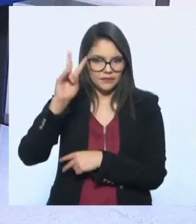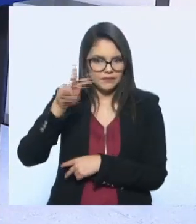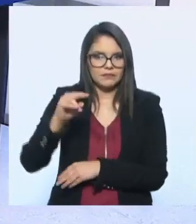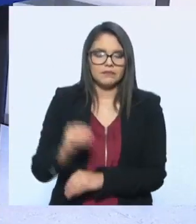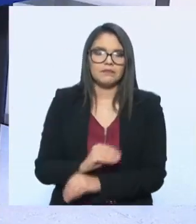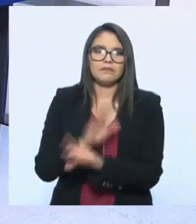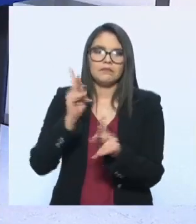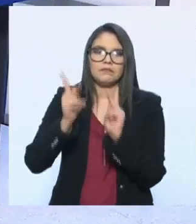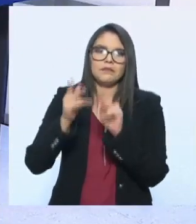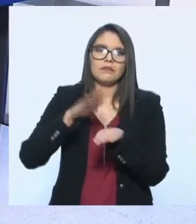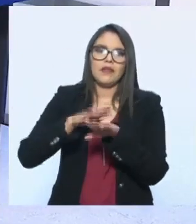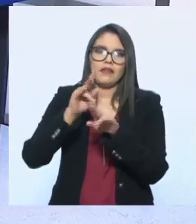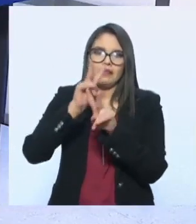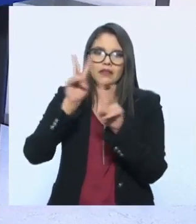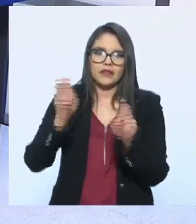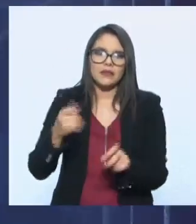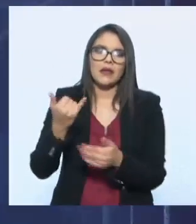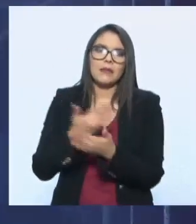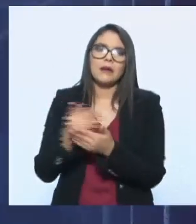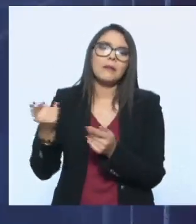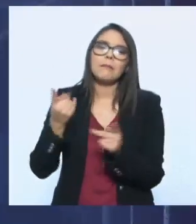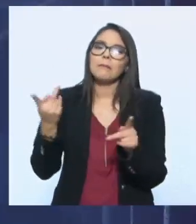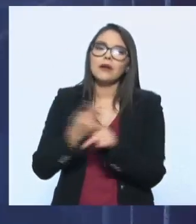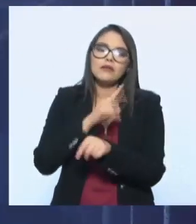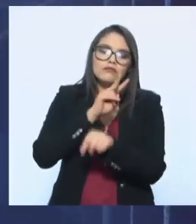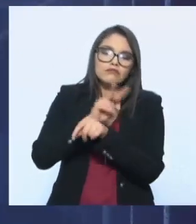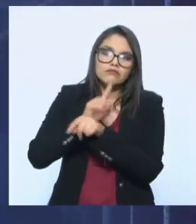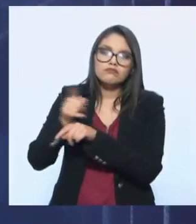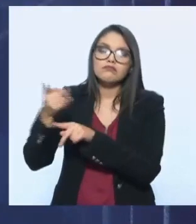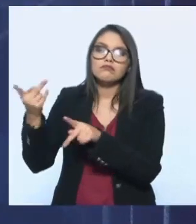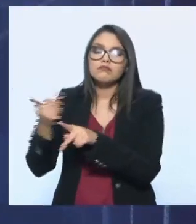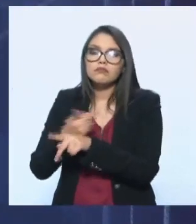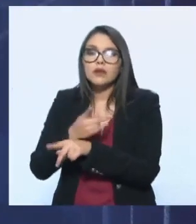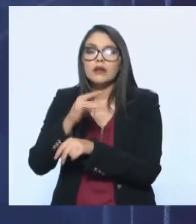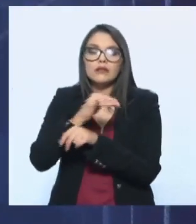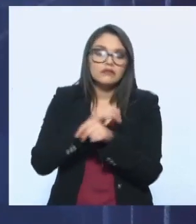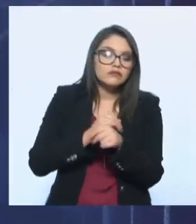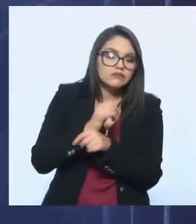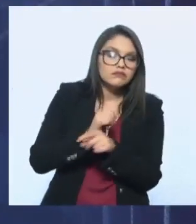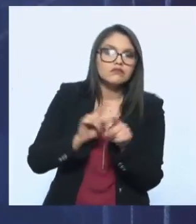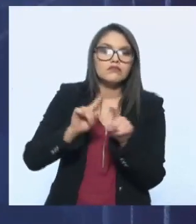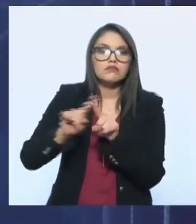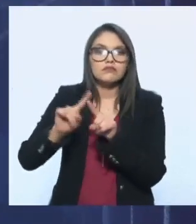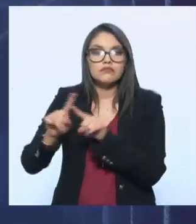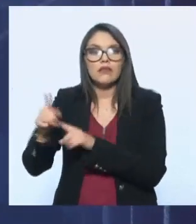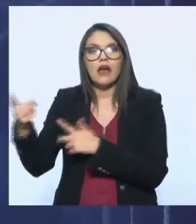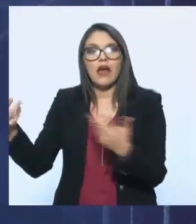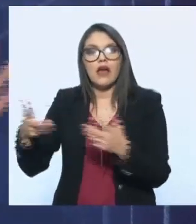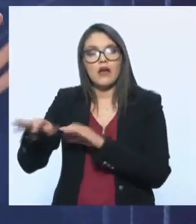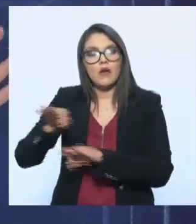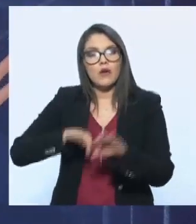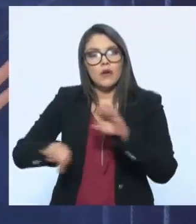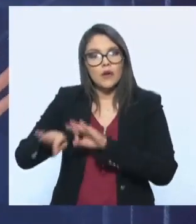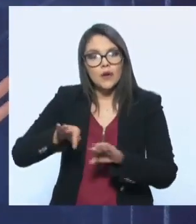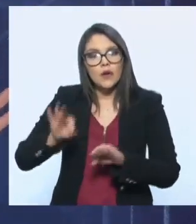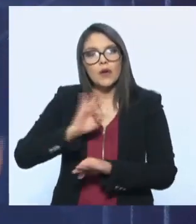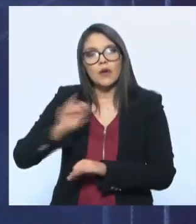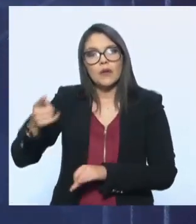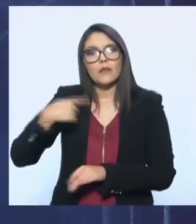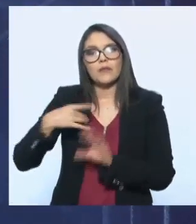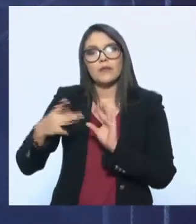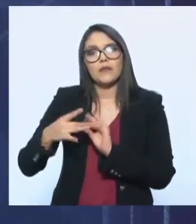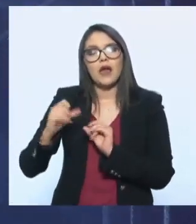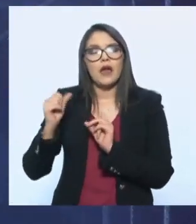hablaremos de más temas. Estamos al pendiente de lo que investigues, de tus publicaciones, de todo lo que estés haciendo. Si es que nos puedes dar un